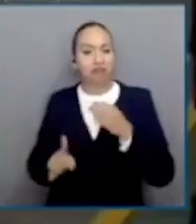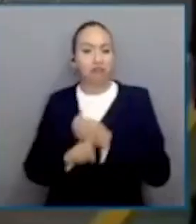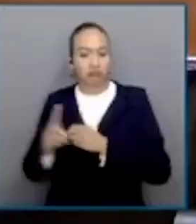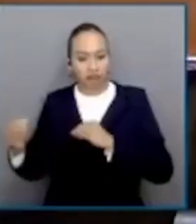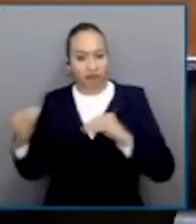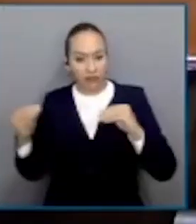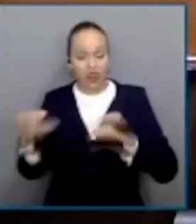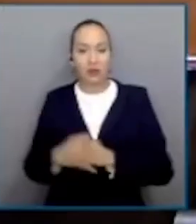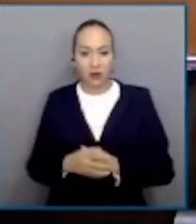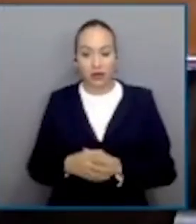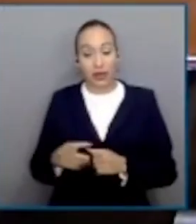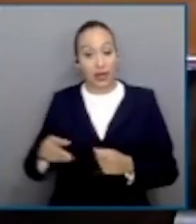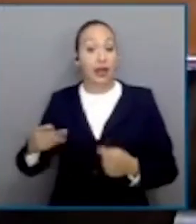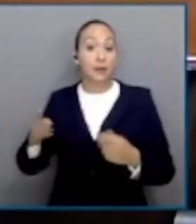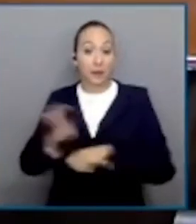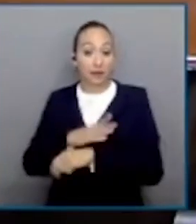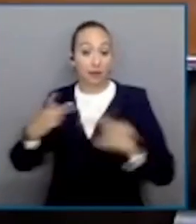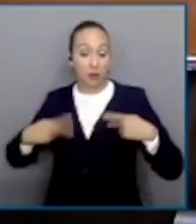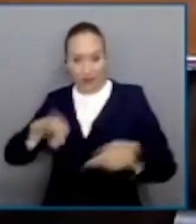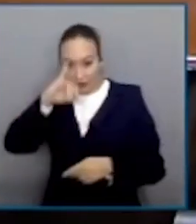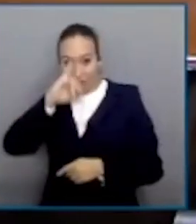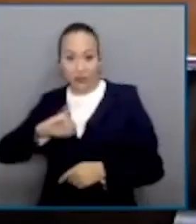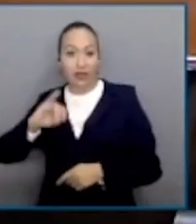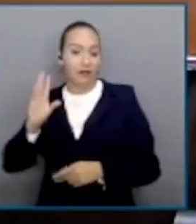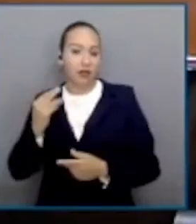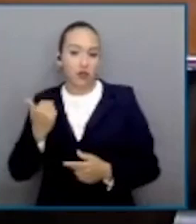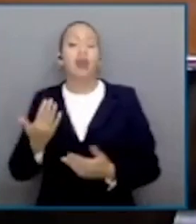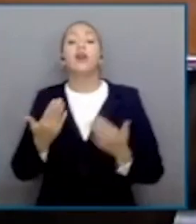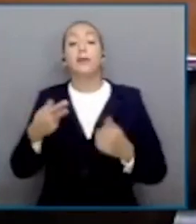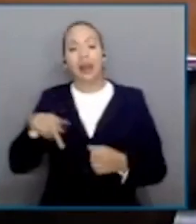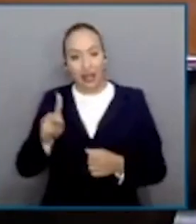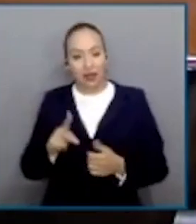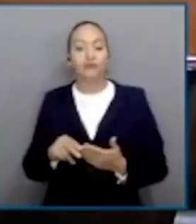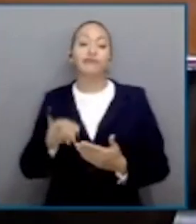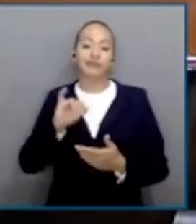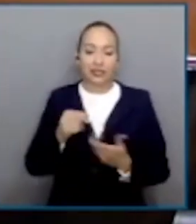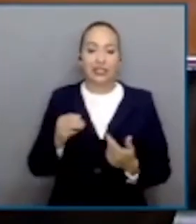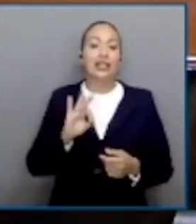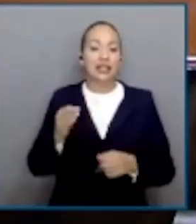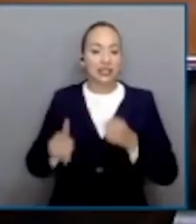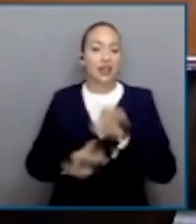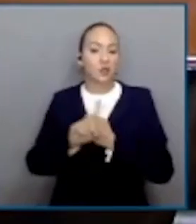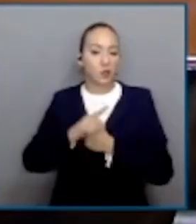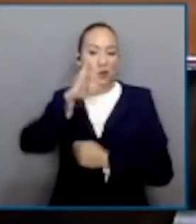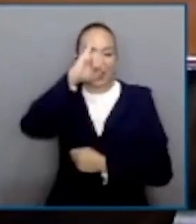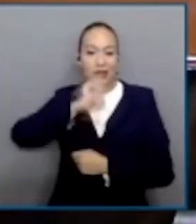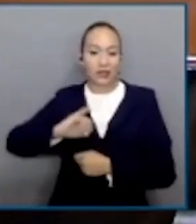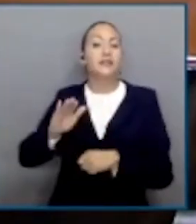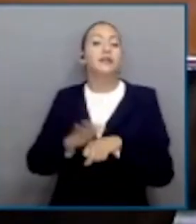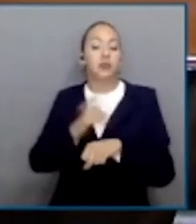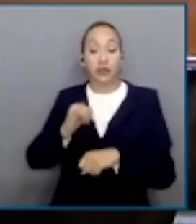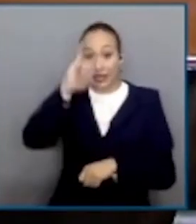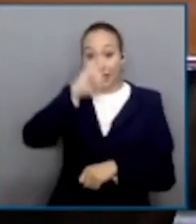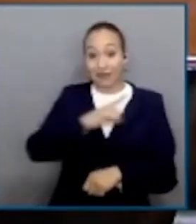patronal la decisión que se toma s le genera consecuencias aún de manera indirecta ya que debe tener conocimiento del sindicato